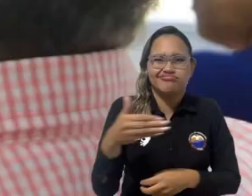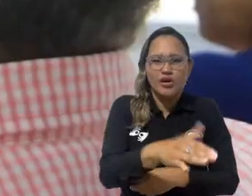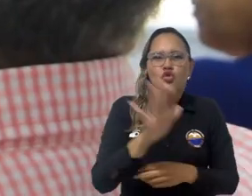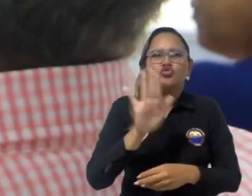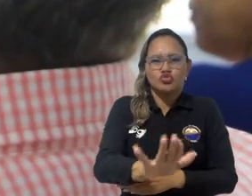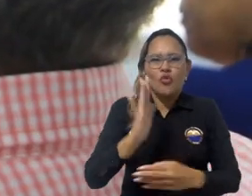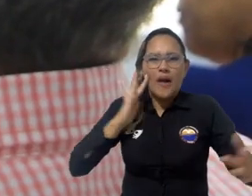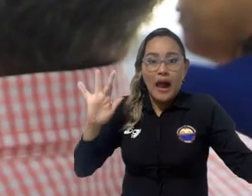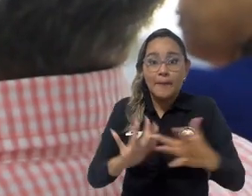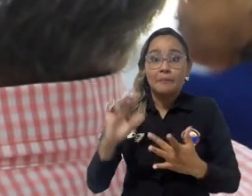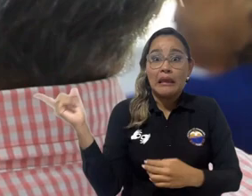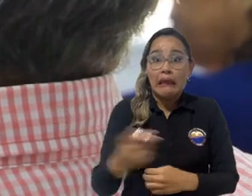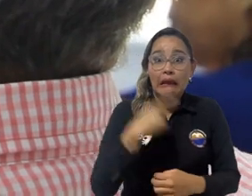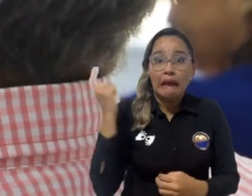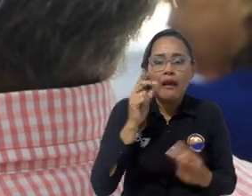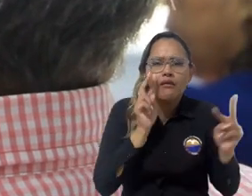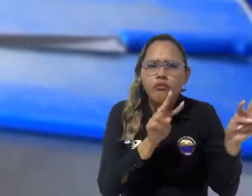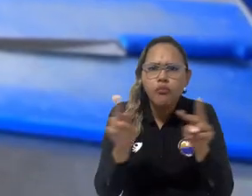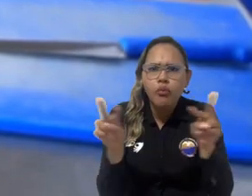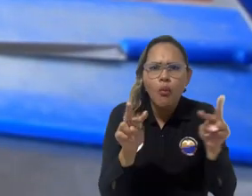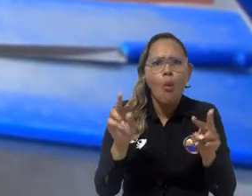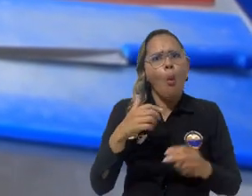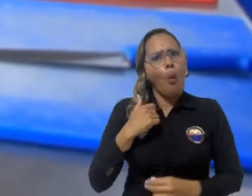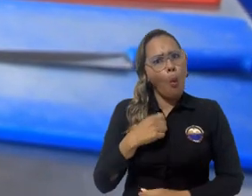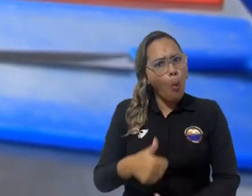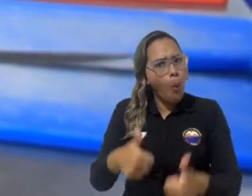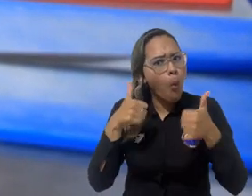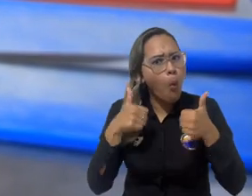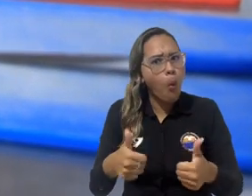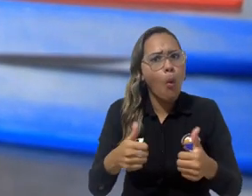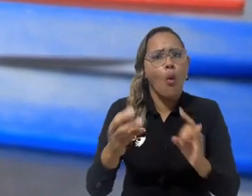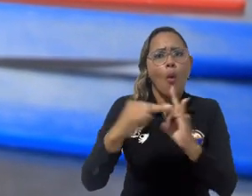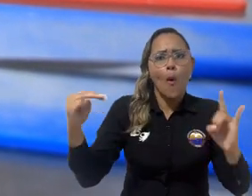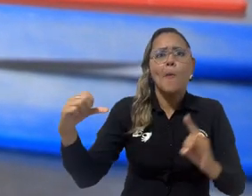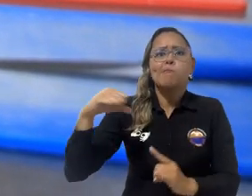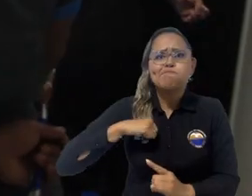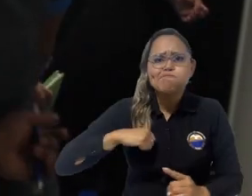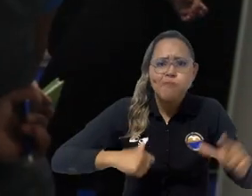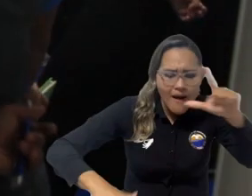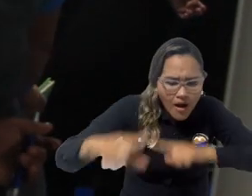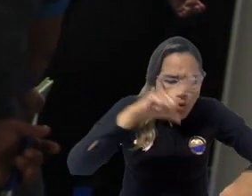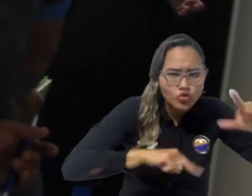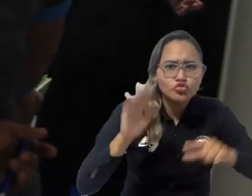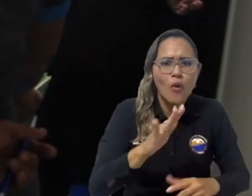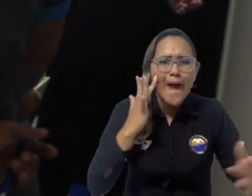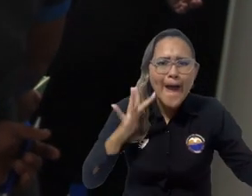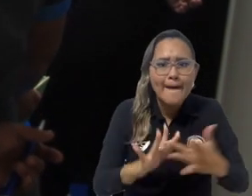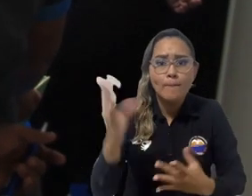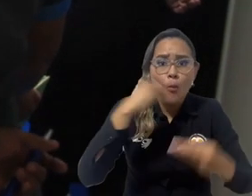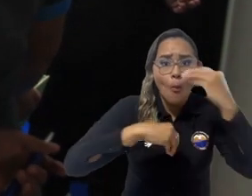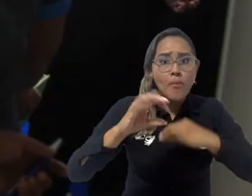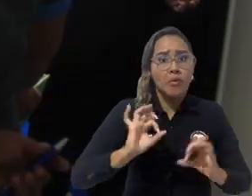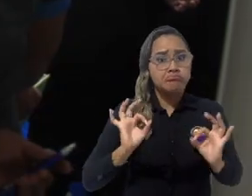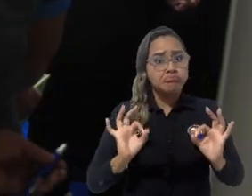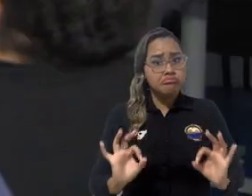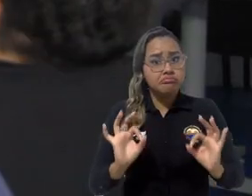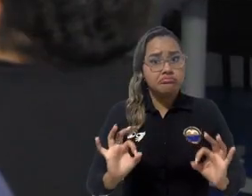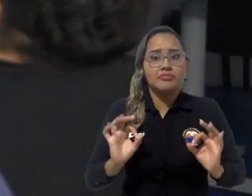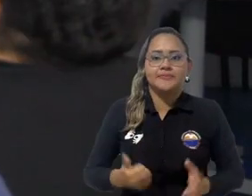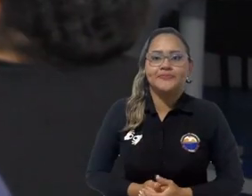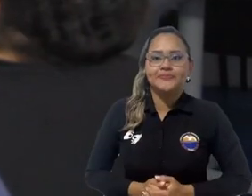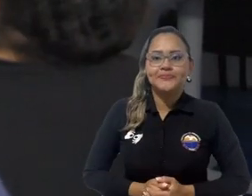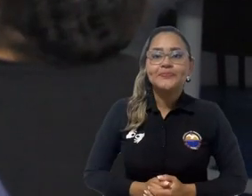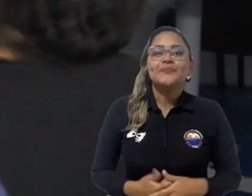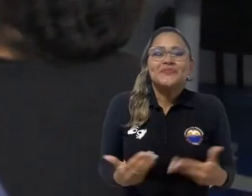mostraron gratamente sorprendidos luego de conocer que la Alma Mater cuenta con su propio laboratorio de gastronomía. Bueno, el taller